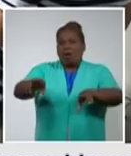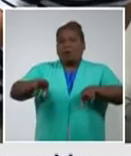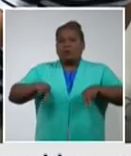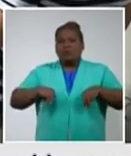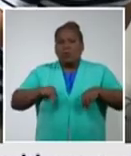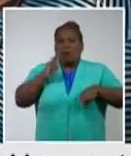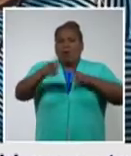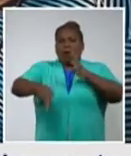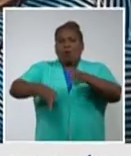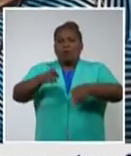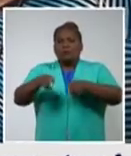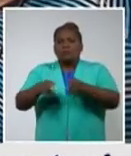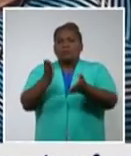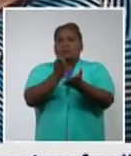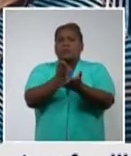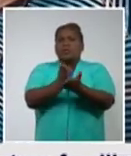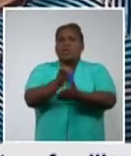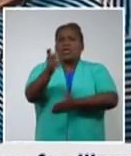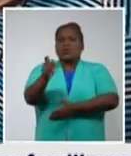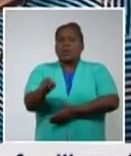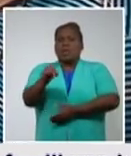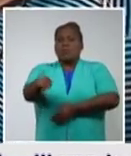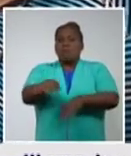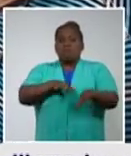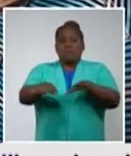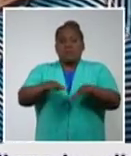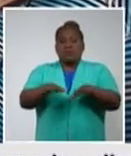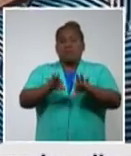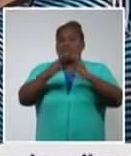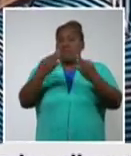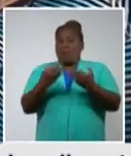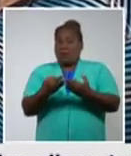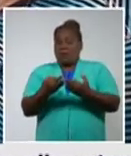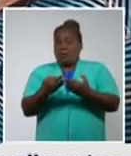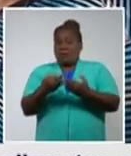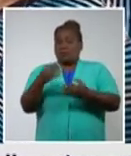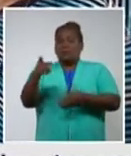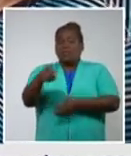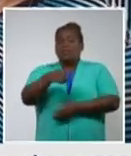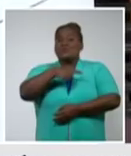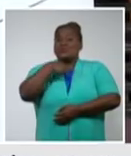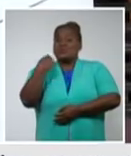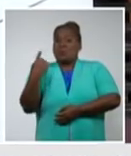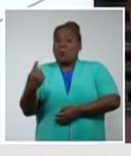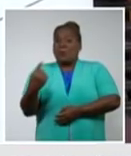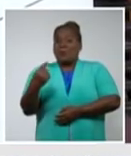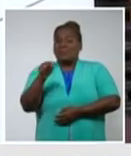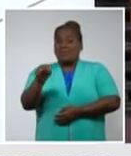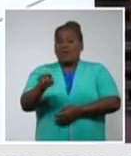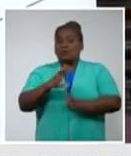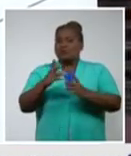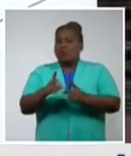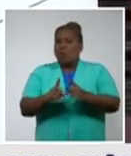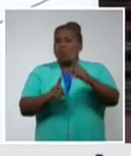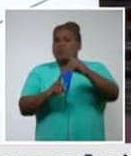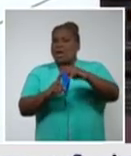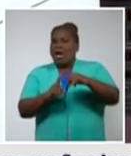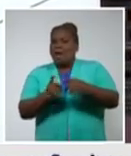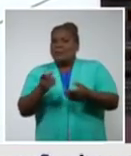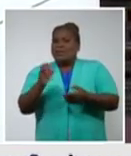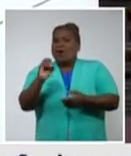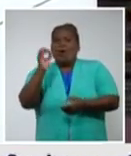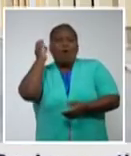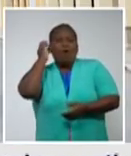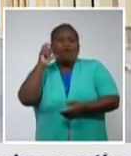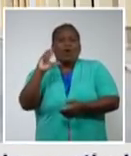de varios grados y la preparación de las familias. Se suspendieron la mayor parte de los trámites y las oficodas solo abrirán hasta